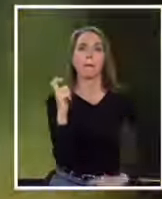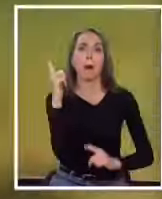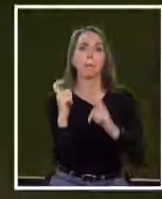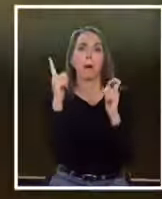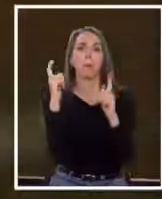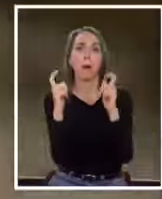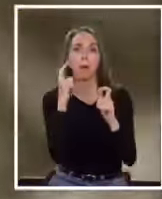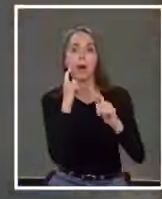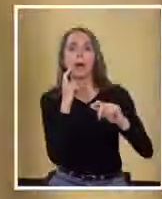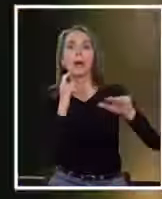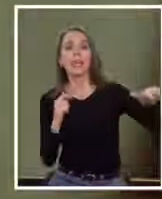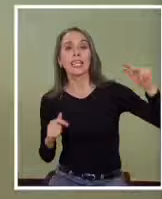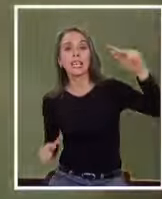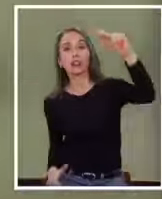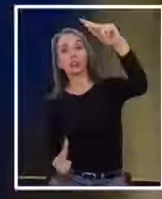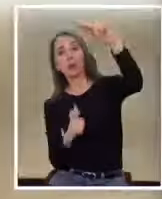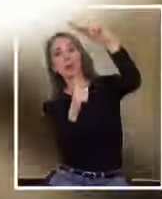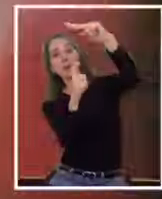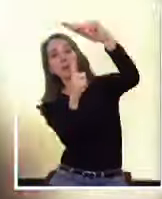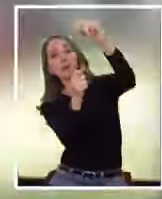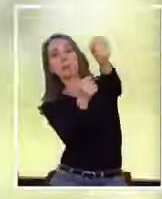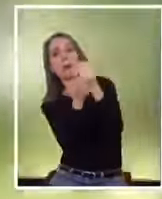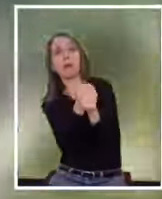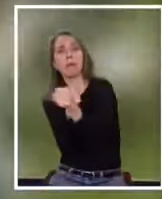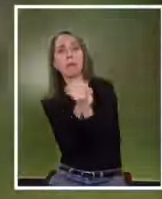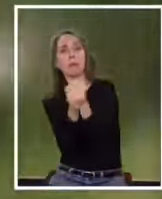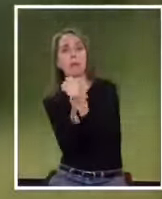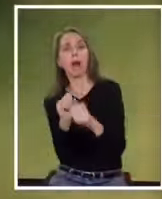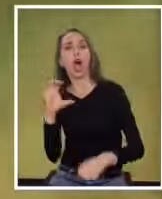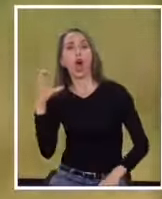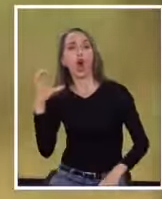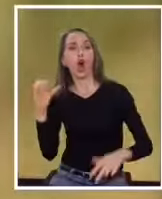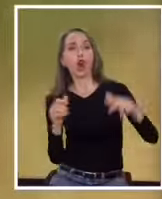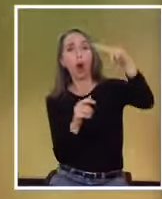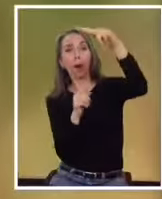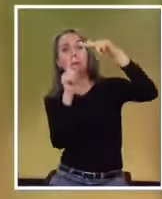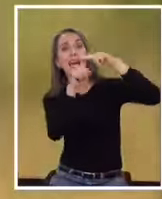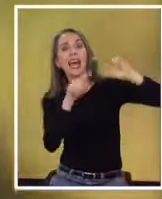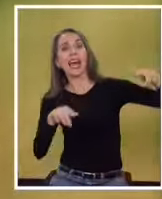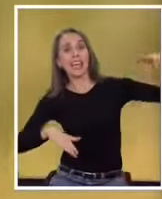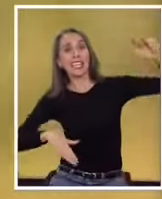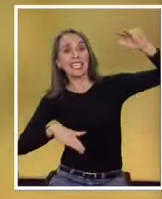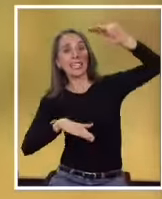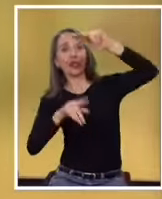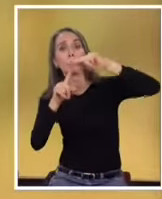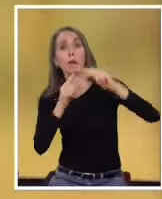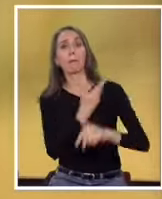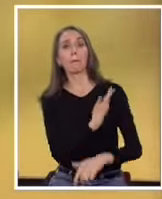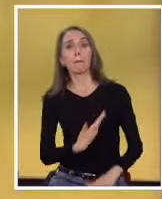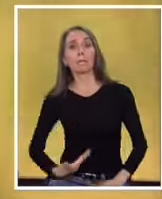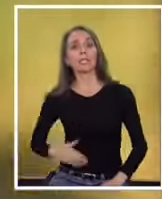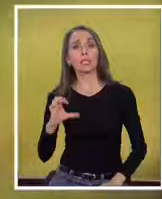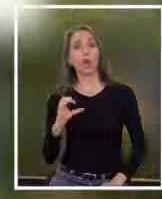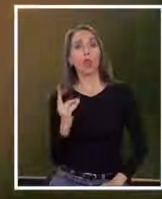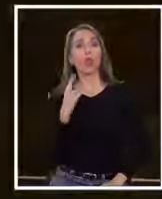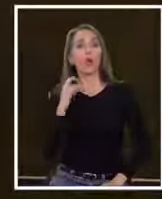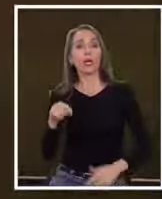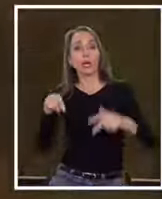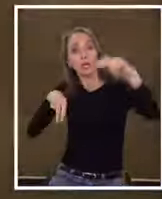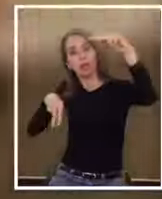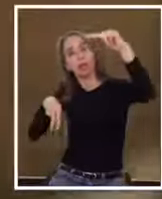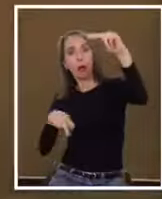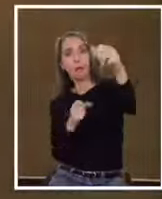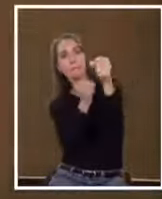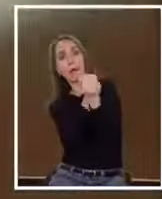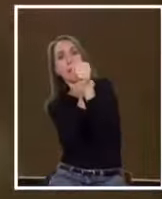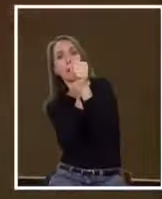Disparos sobre un helicóptero en Colombia. Es el helicóptero donde viajaba el presidente Iván Duque, que fue atacado con disparos desde